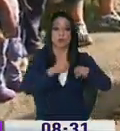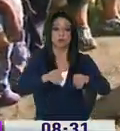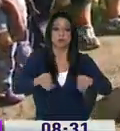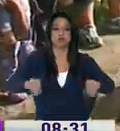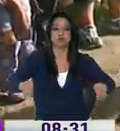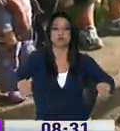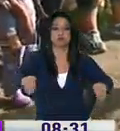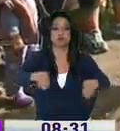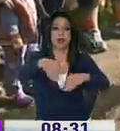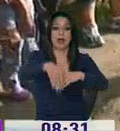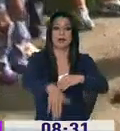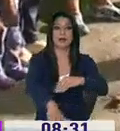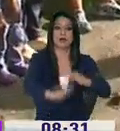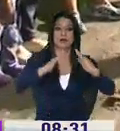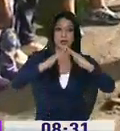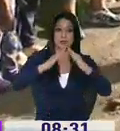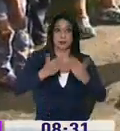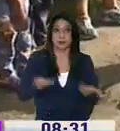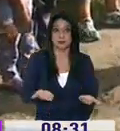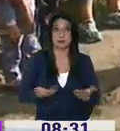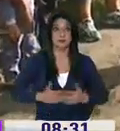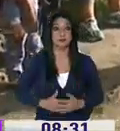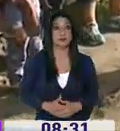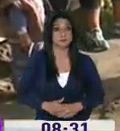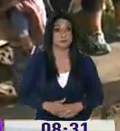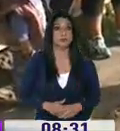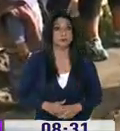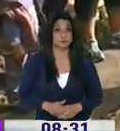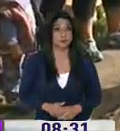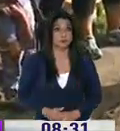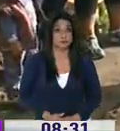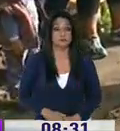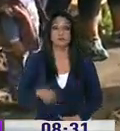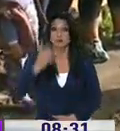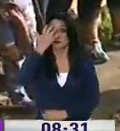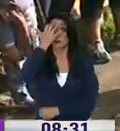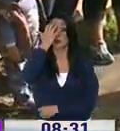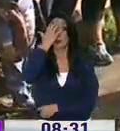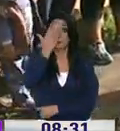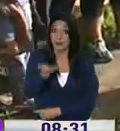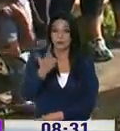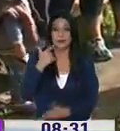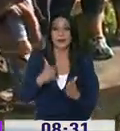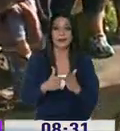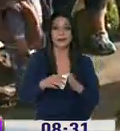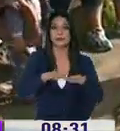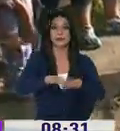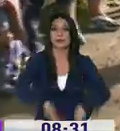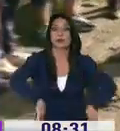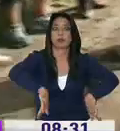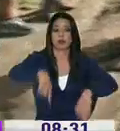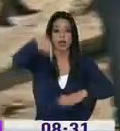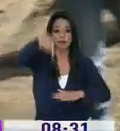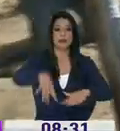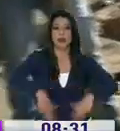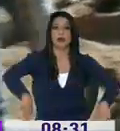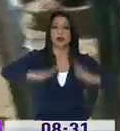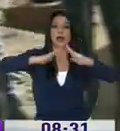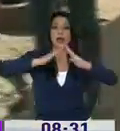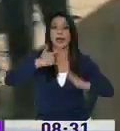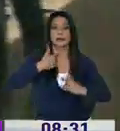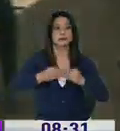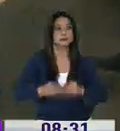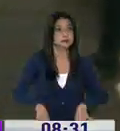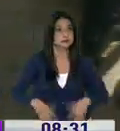parte baja existe en casas y esto preocupa caras que sí sí nos preocupa porque si se llega a derrumbar afecta a la casa todo mismo y